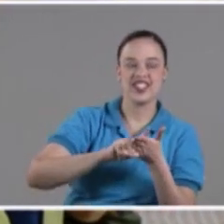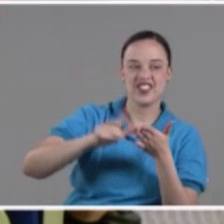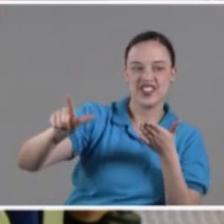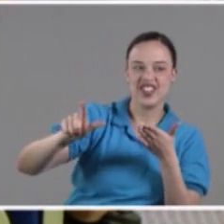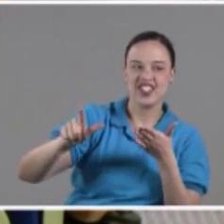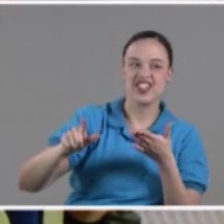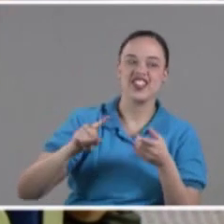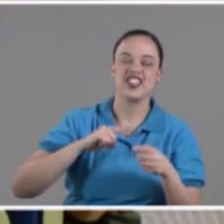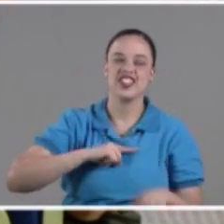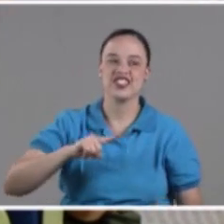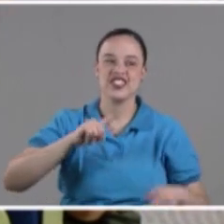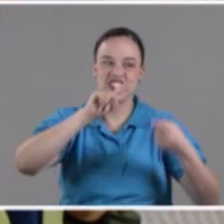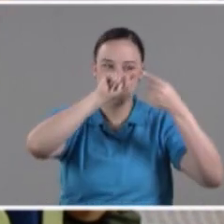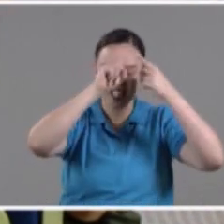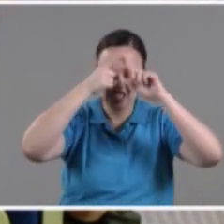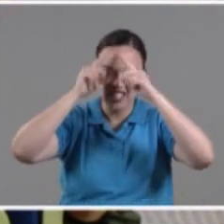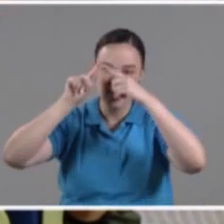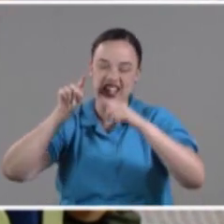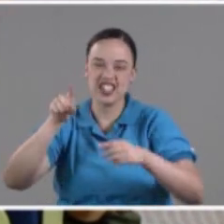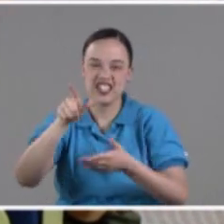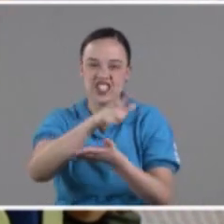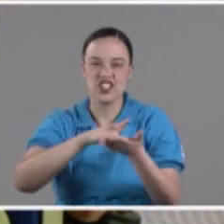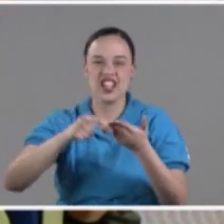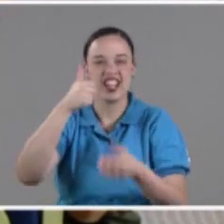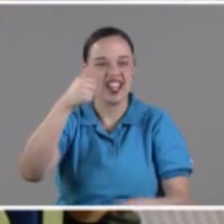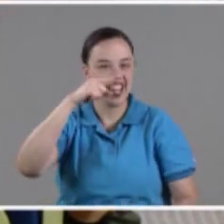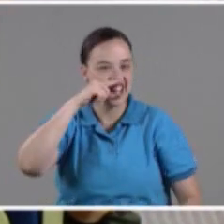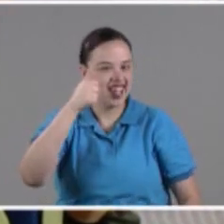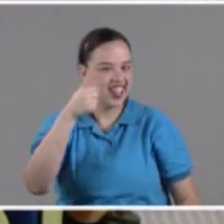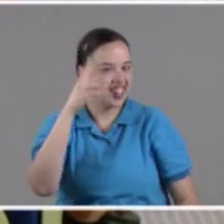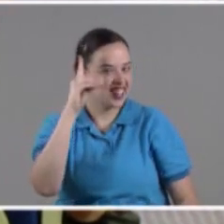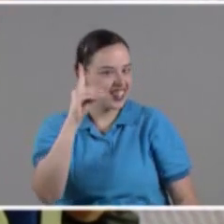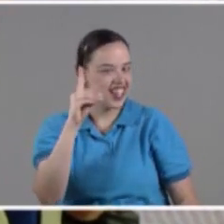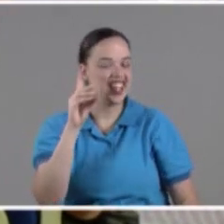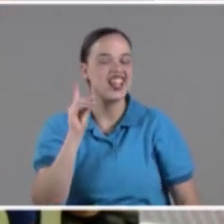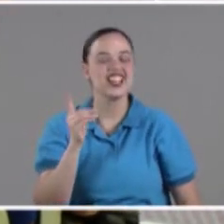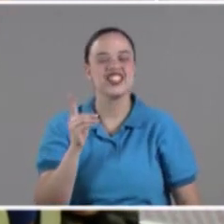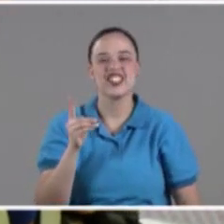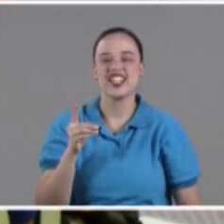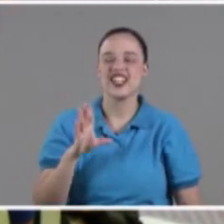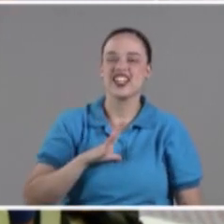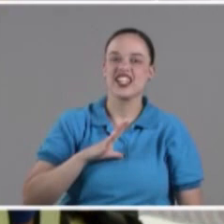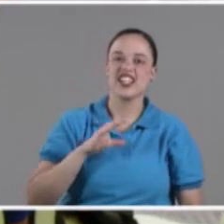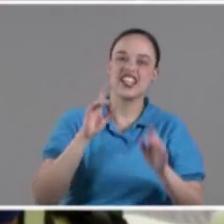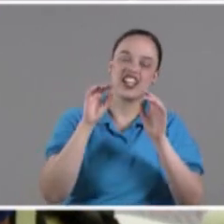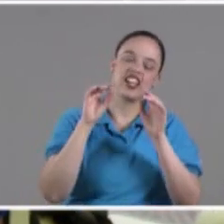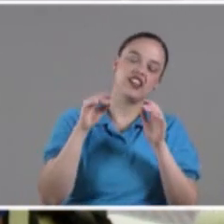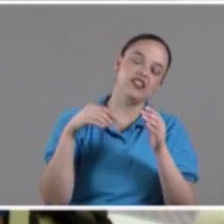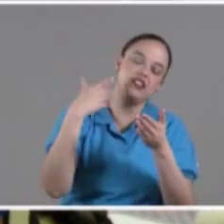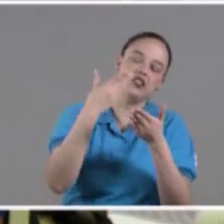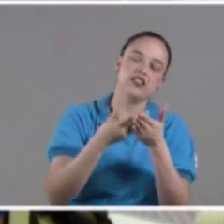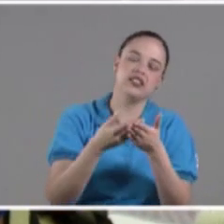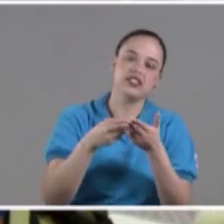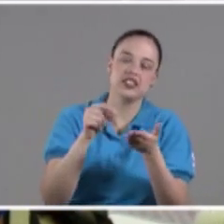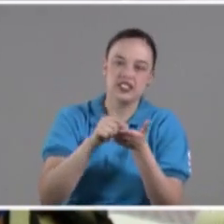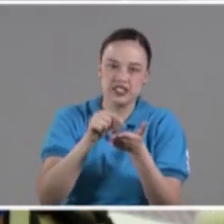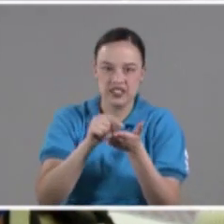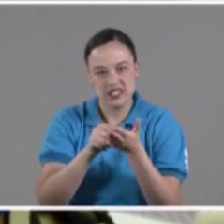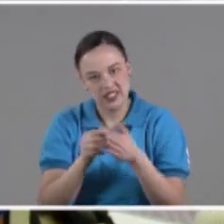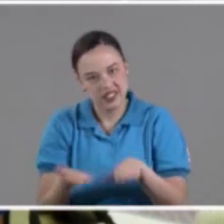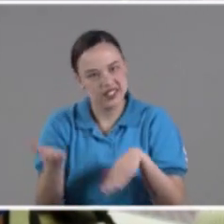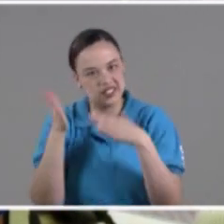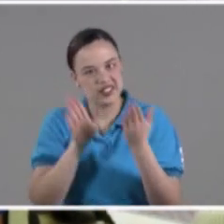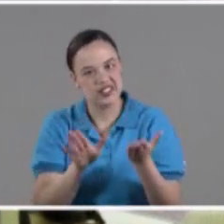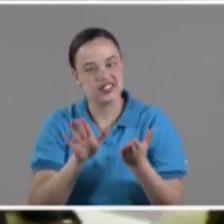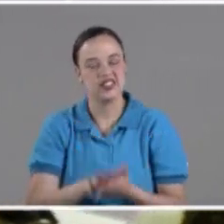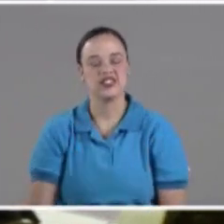espinos Esa es la era de atal ahí es en donde tiene que caer el grano y morir entonces morir A qué